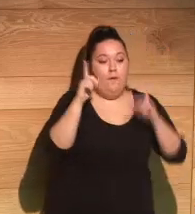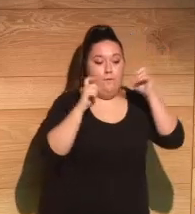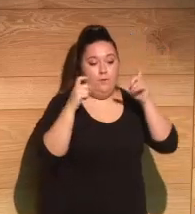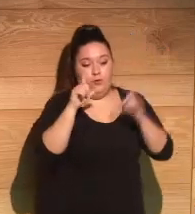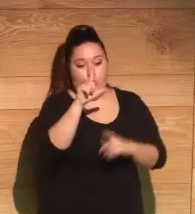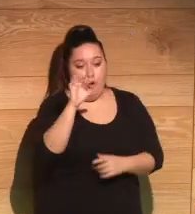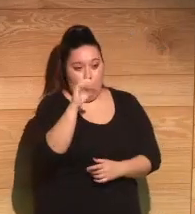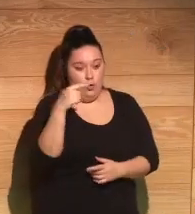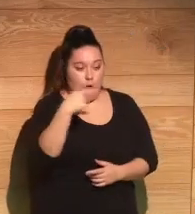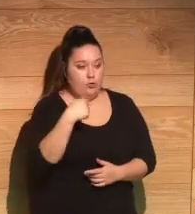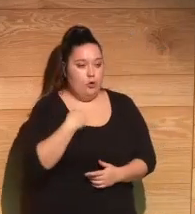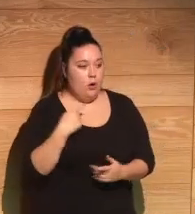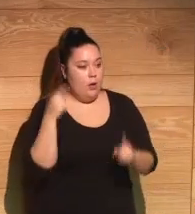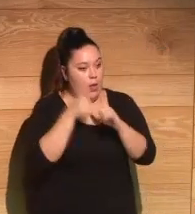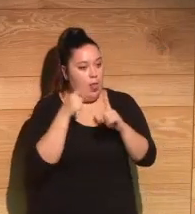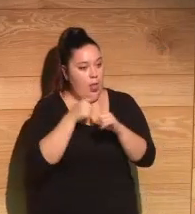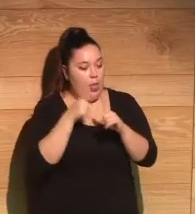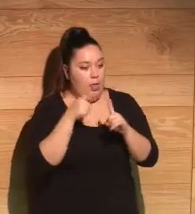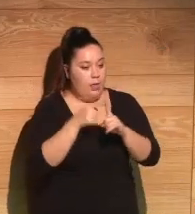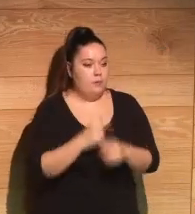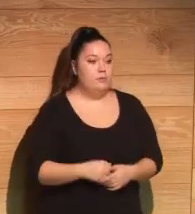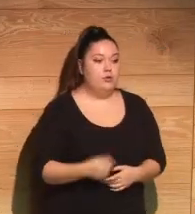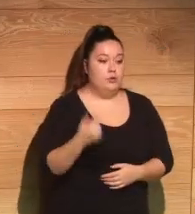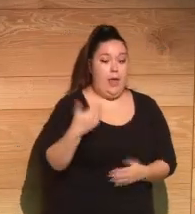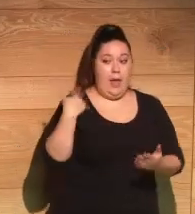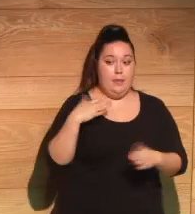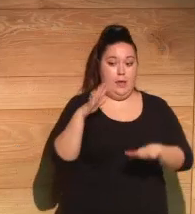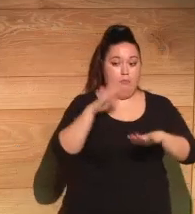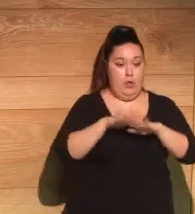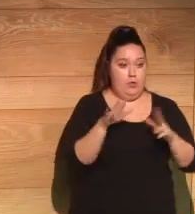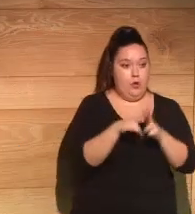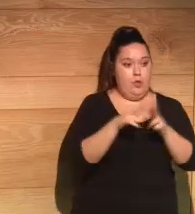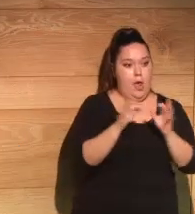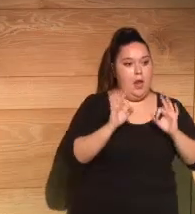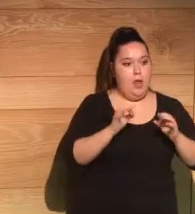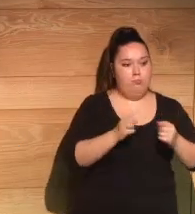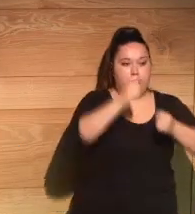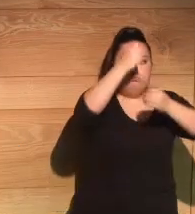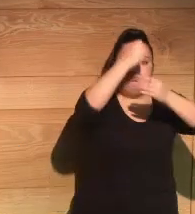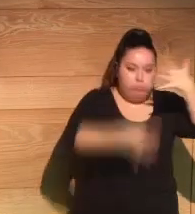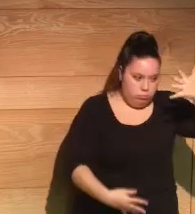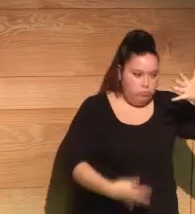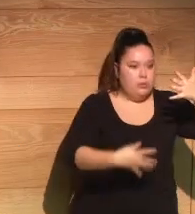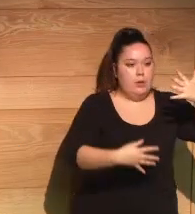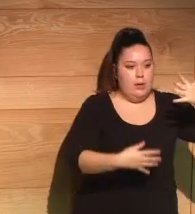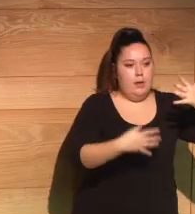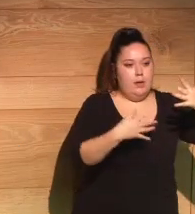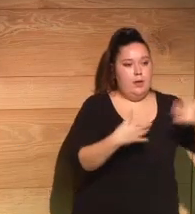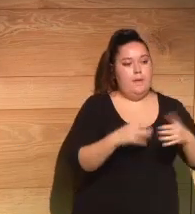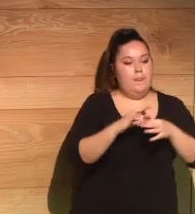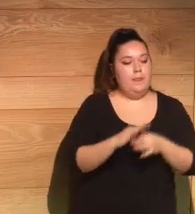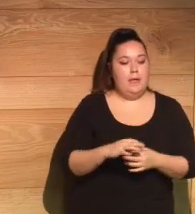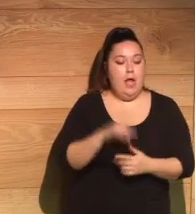de mi generación ha utilizado las redes sociales como si fueran blogs. Es decir, publicar posts tremendos, hilos de 40 tweets, etcétera,